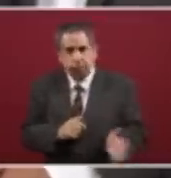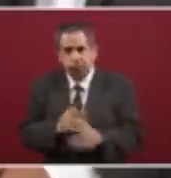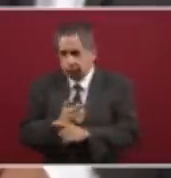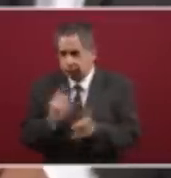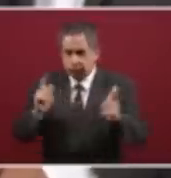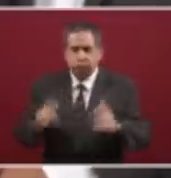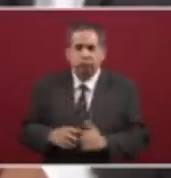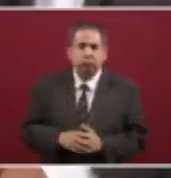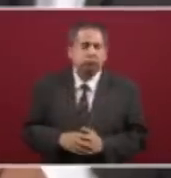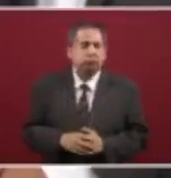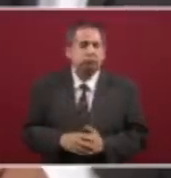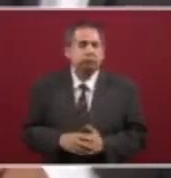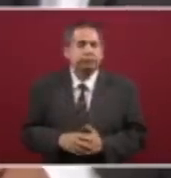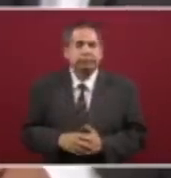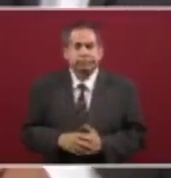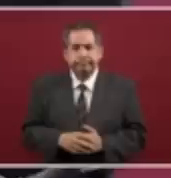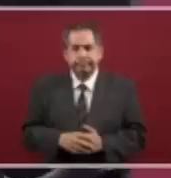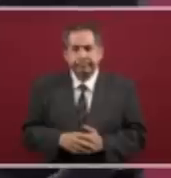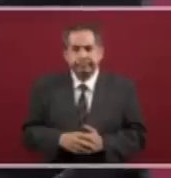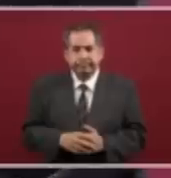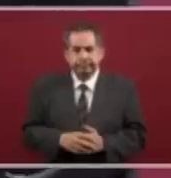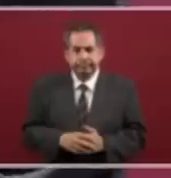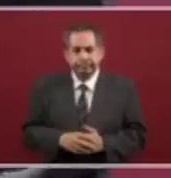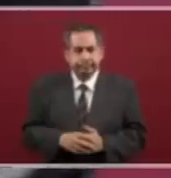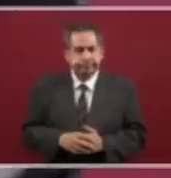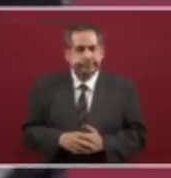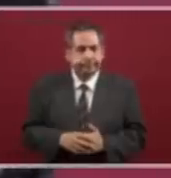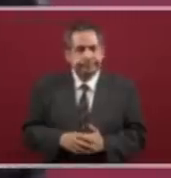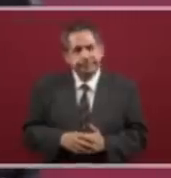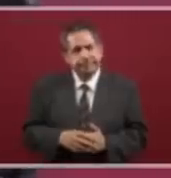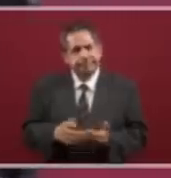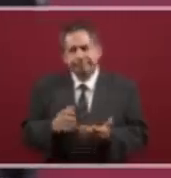son muy